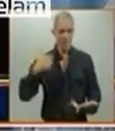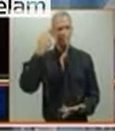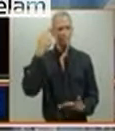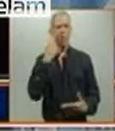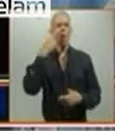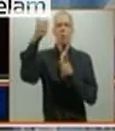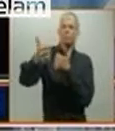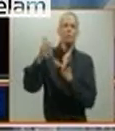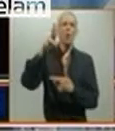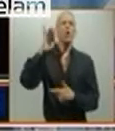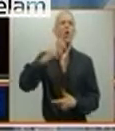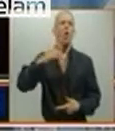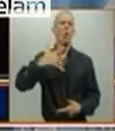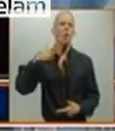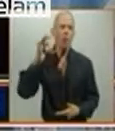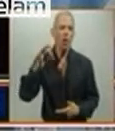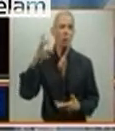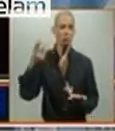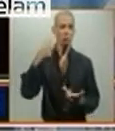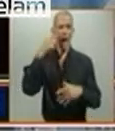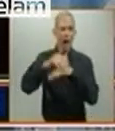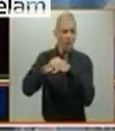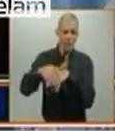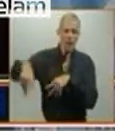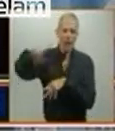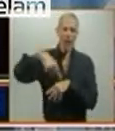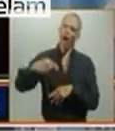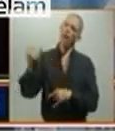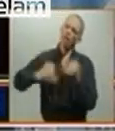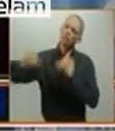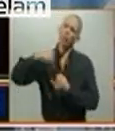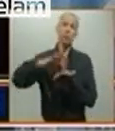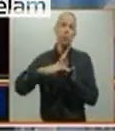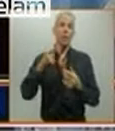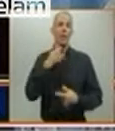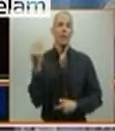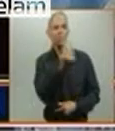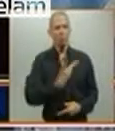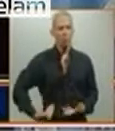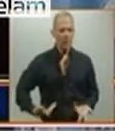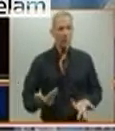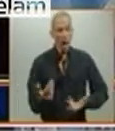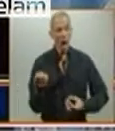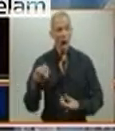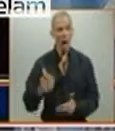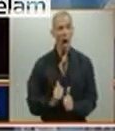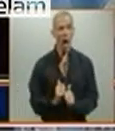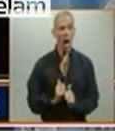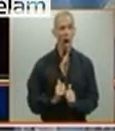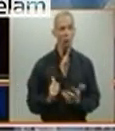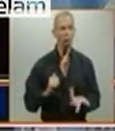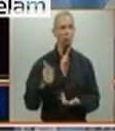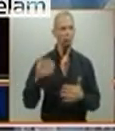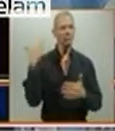conocí a Rodolfo por amigos en común y me planteó su proyecto, me gustó, y así fue lo que pasó hace 4 años. Las cosas no se